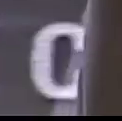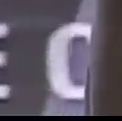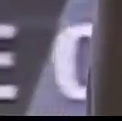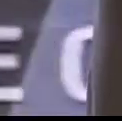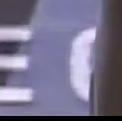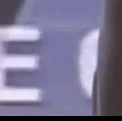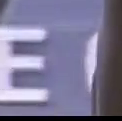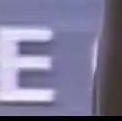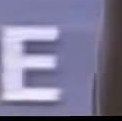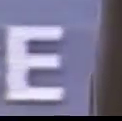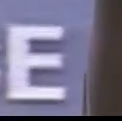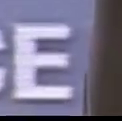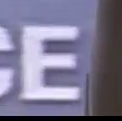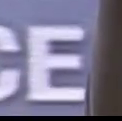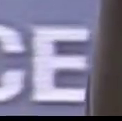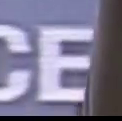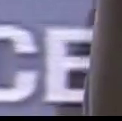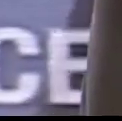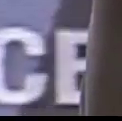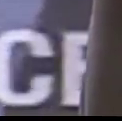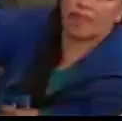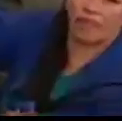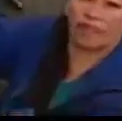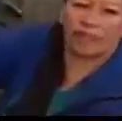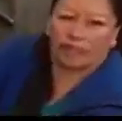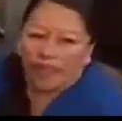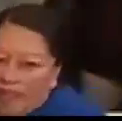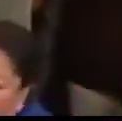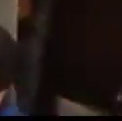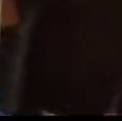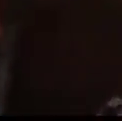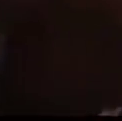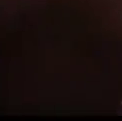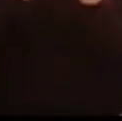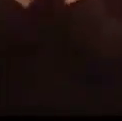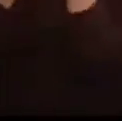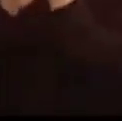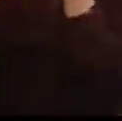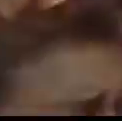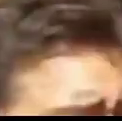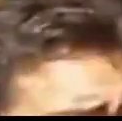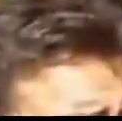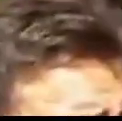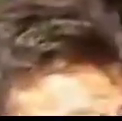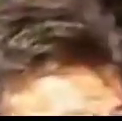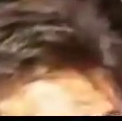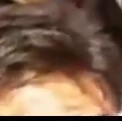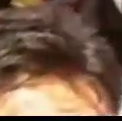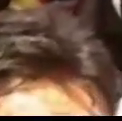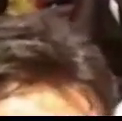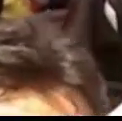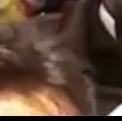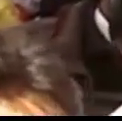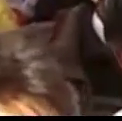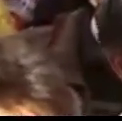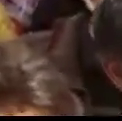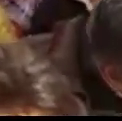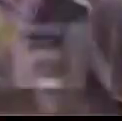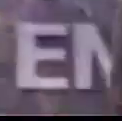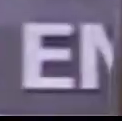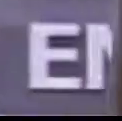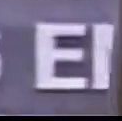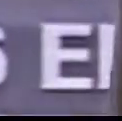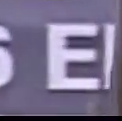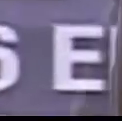injusticia. Y a ustedes, Tulcán, Carchi, Dios les pague. Qué lindo que le hemos pasado. Son momentos difíciles, pero así